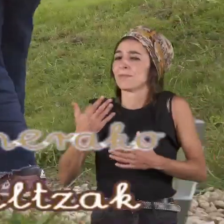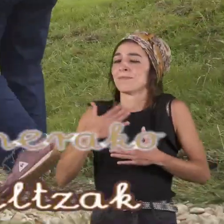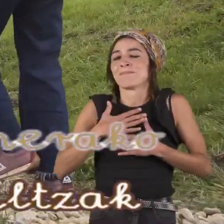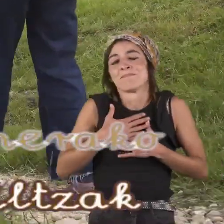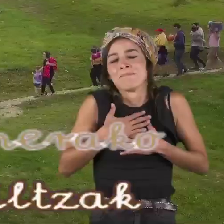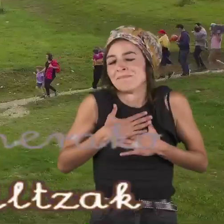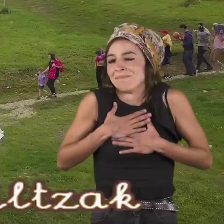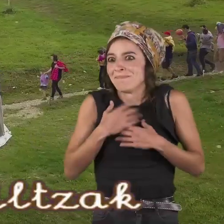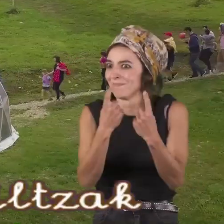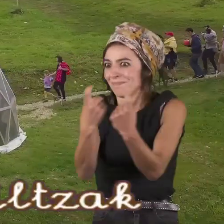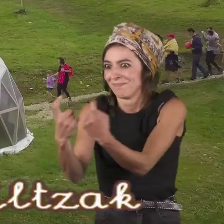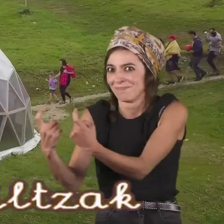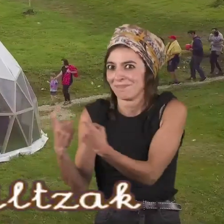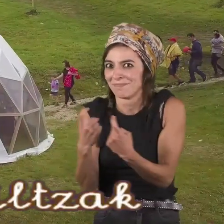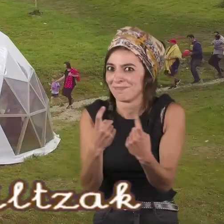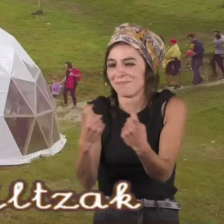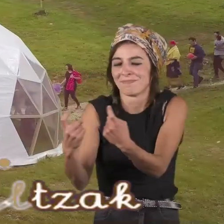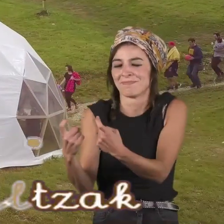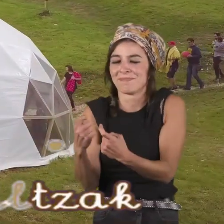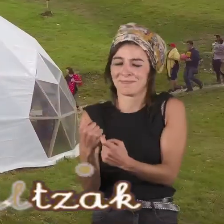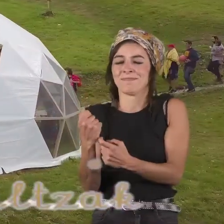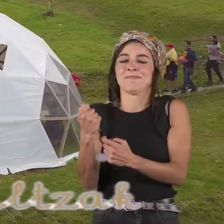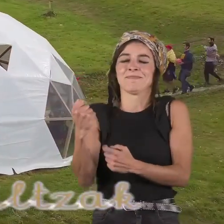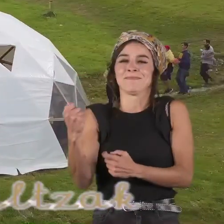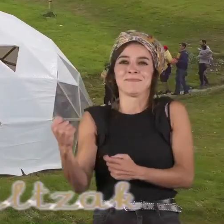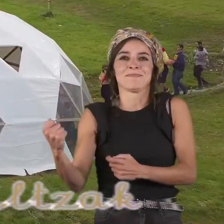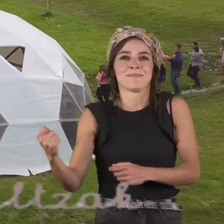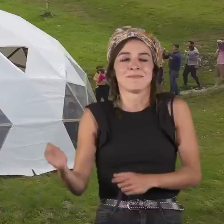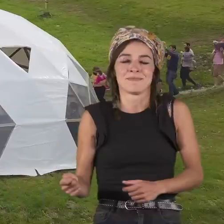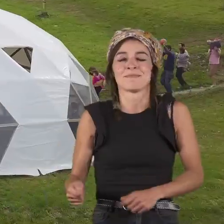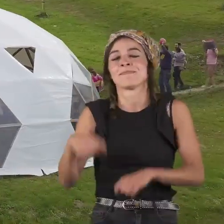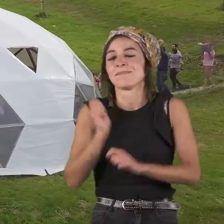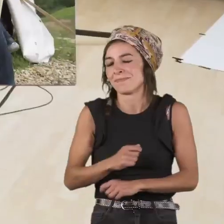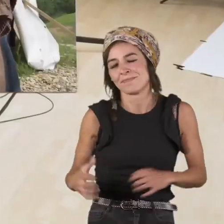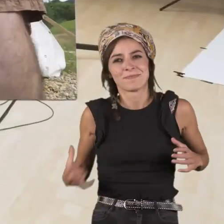ditugunerako gure etxeko giltza.